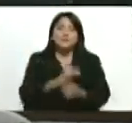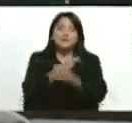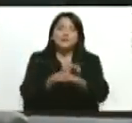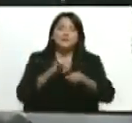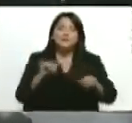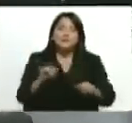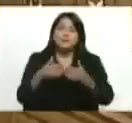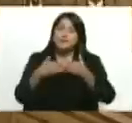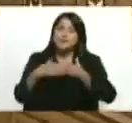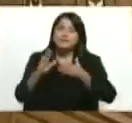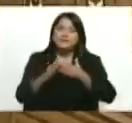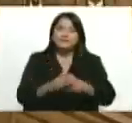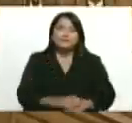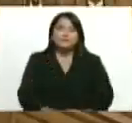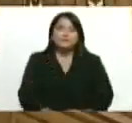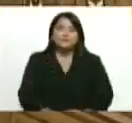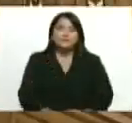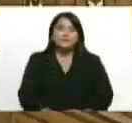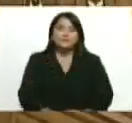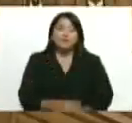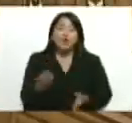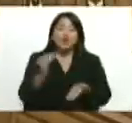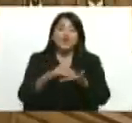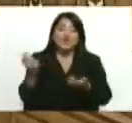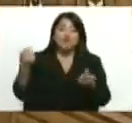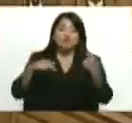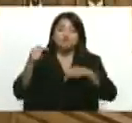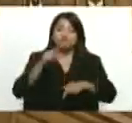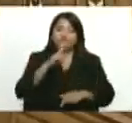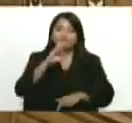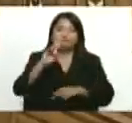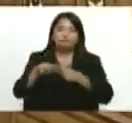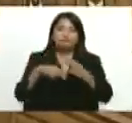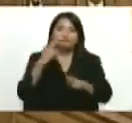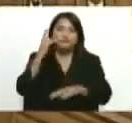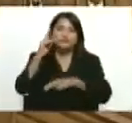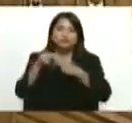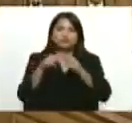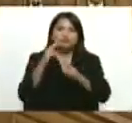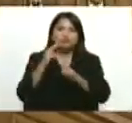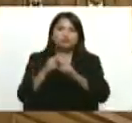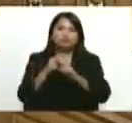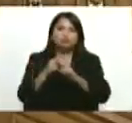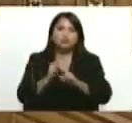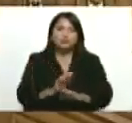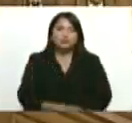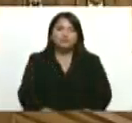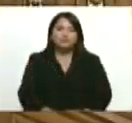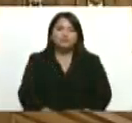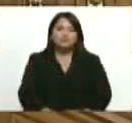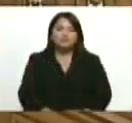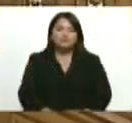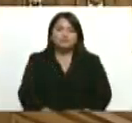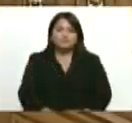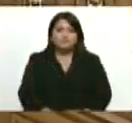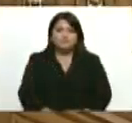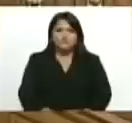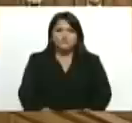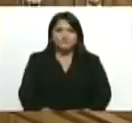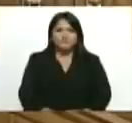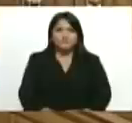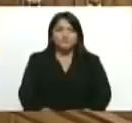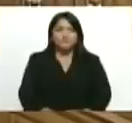independiente para siempre, y no volverán jamás a gobernar este país los que mancillaron el honor de la